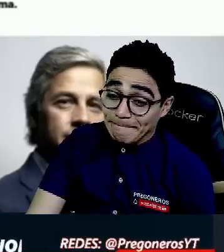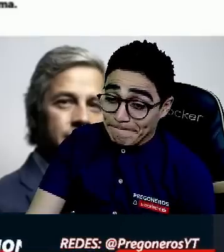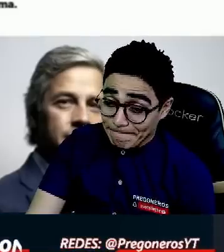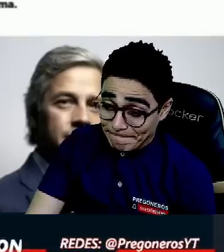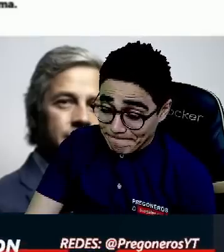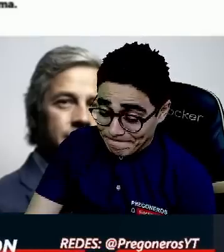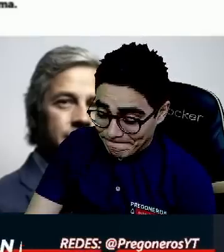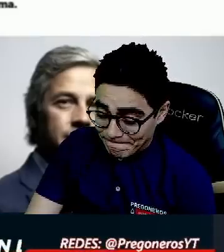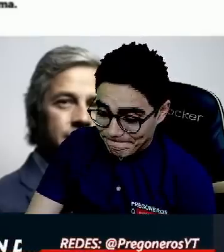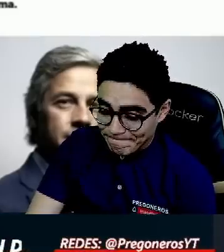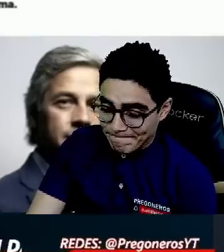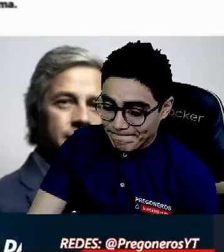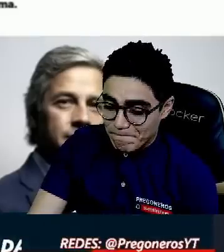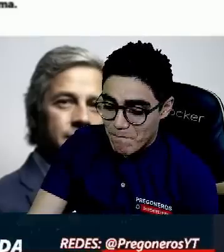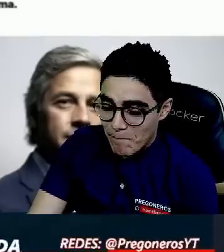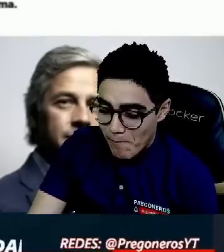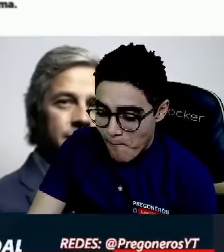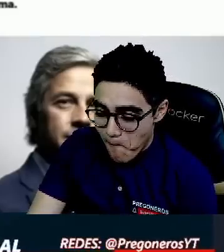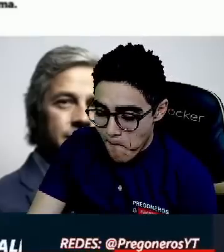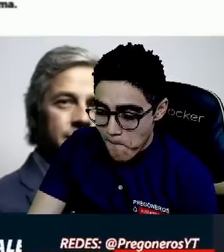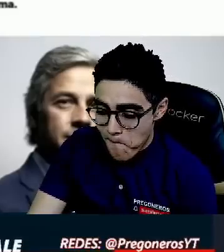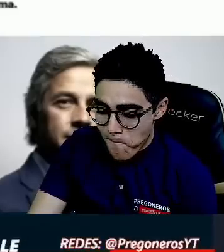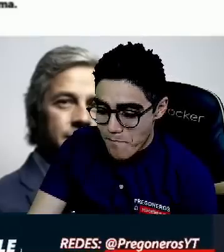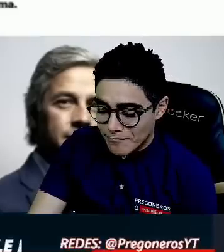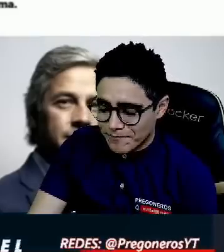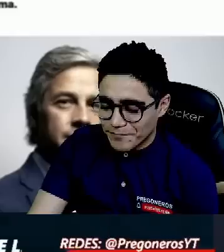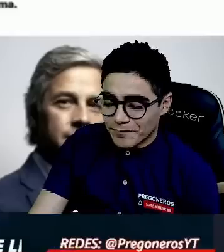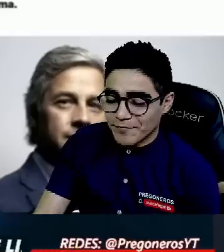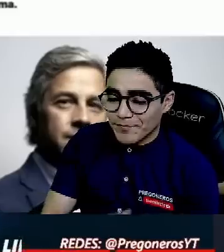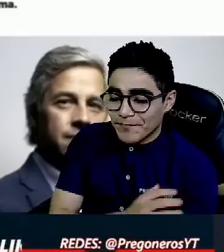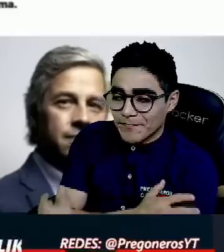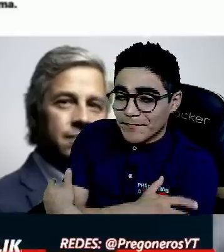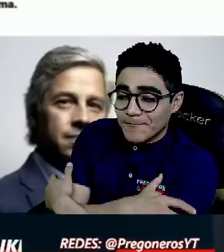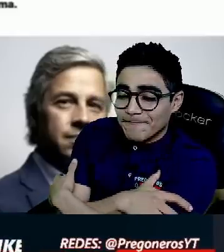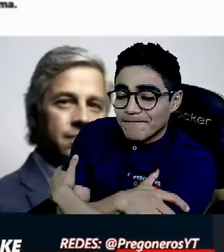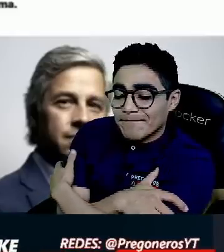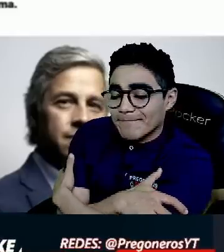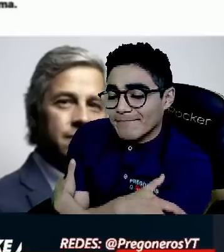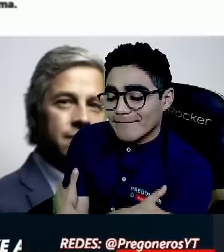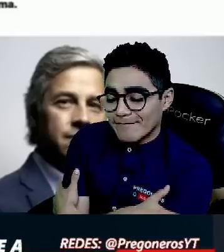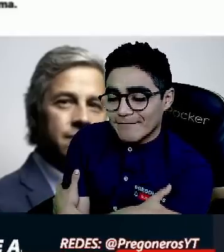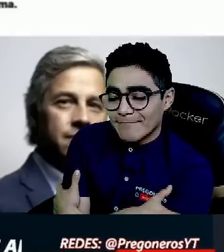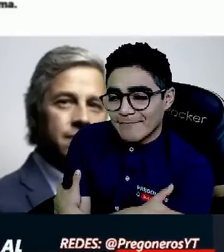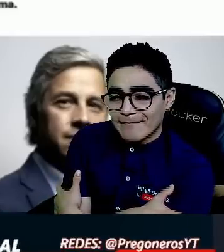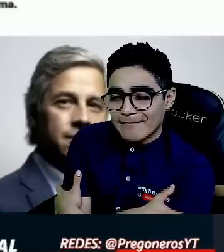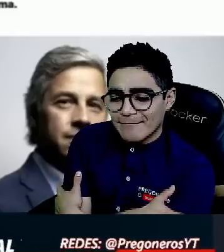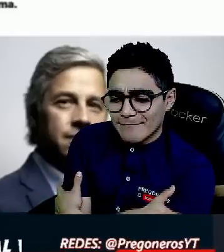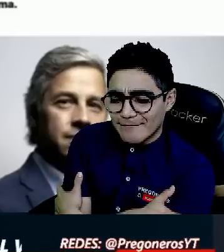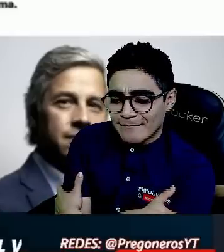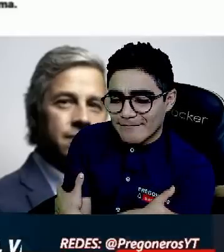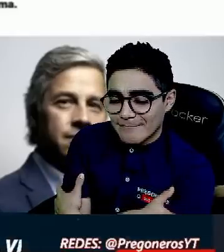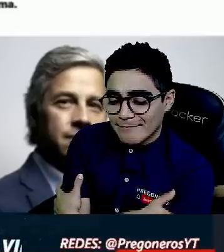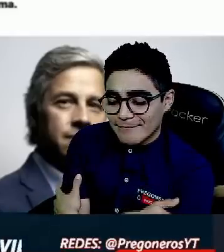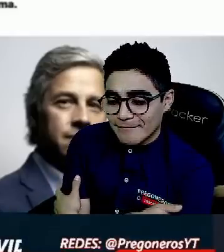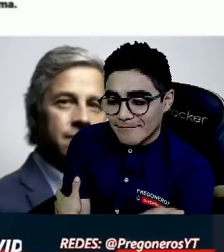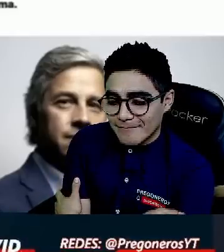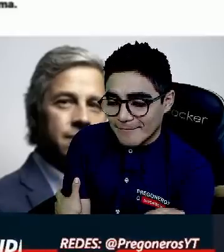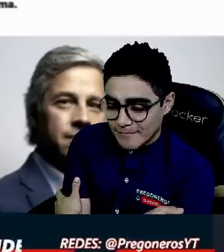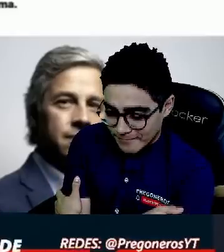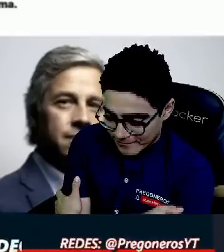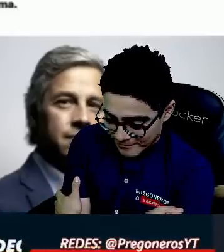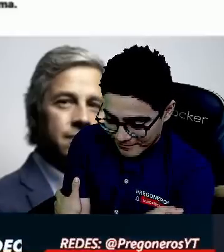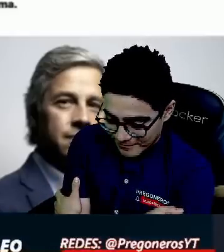higiene esto fue más bien un regalo pero calderón a través de conacyt le otorgó otros dos